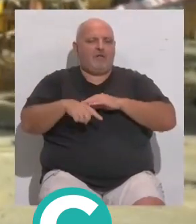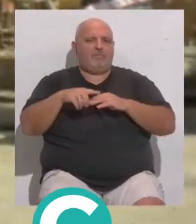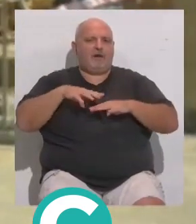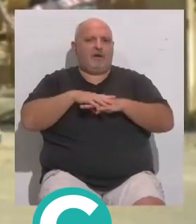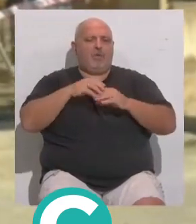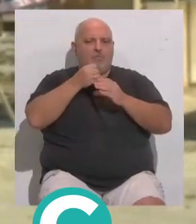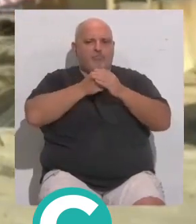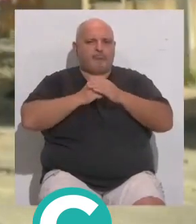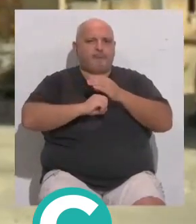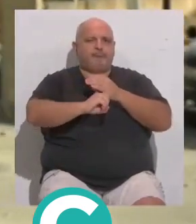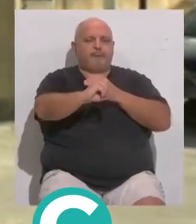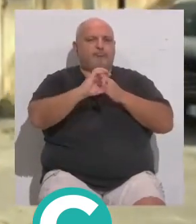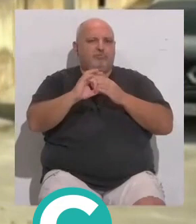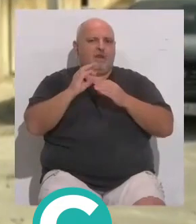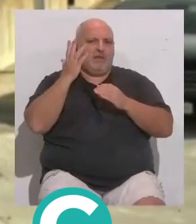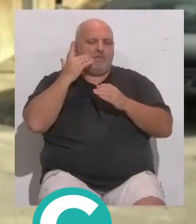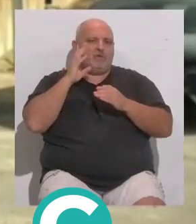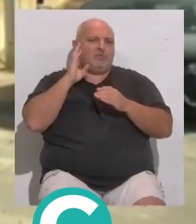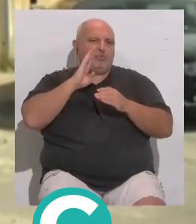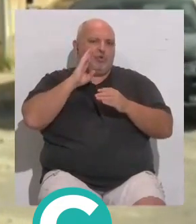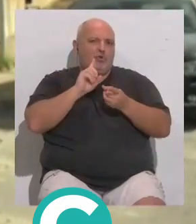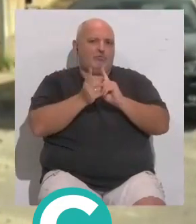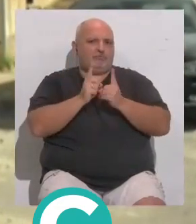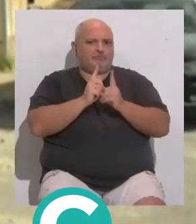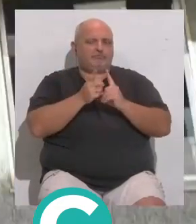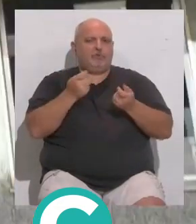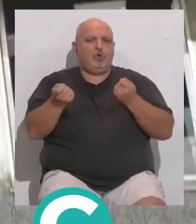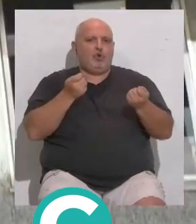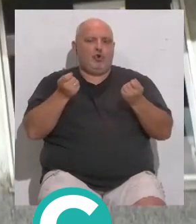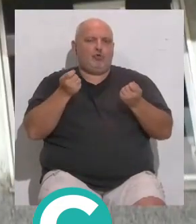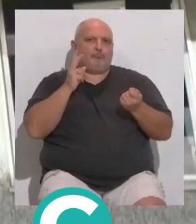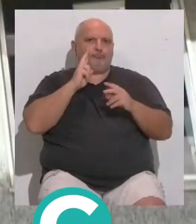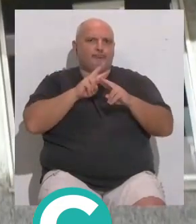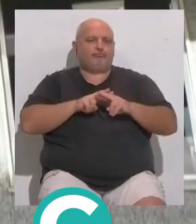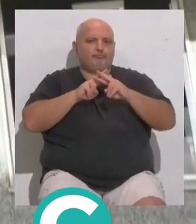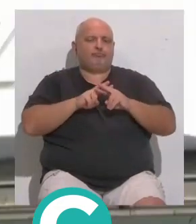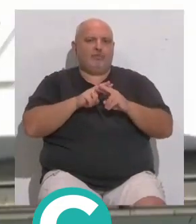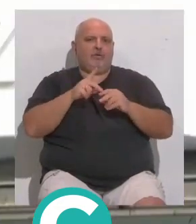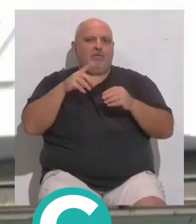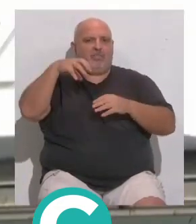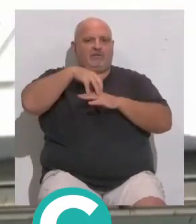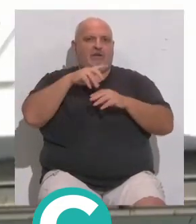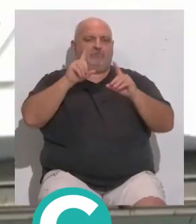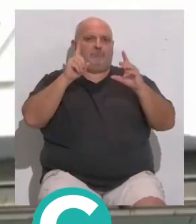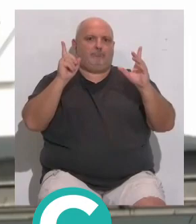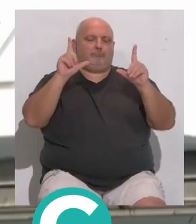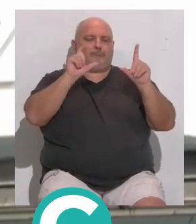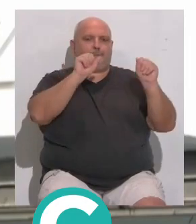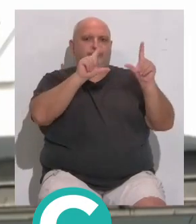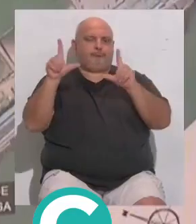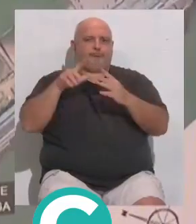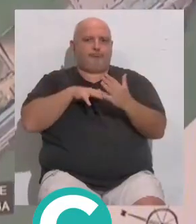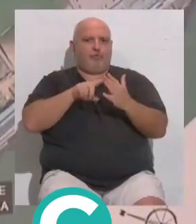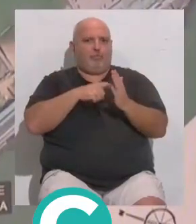red de bombeo separativo de aguas pluviales y fecales y un control telemático que le permite operar desde la central. Esta nueva